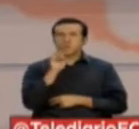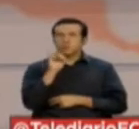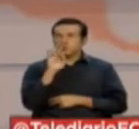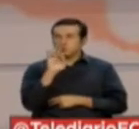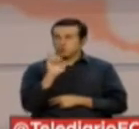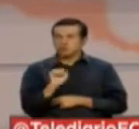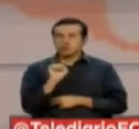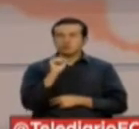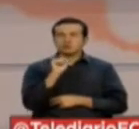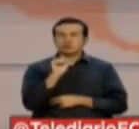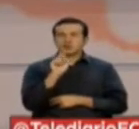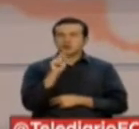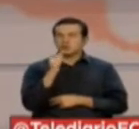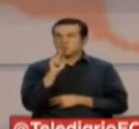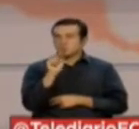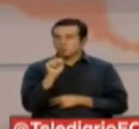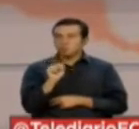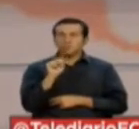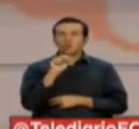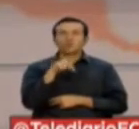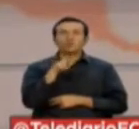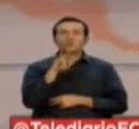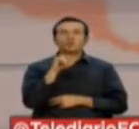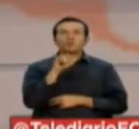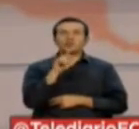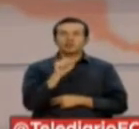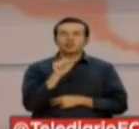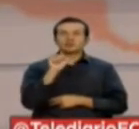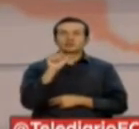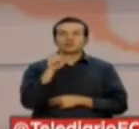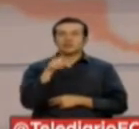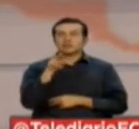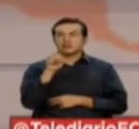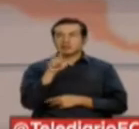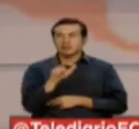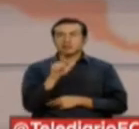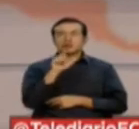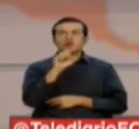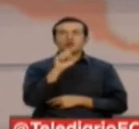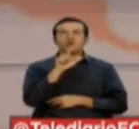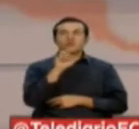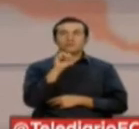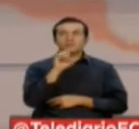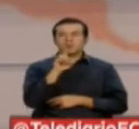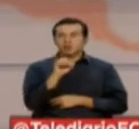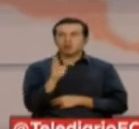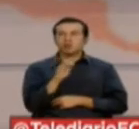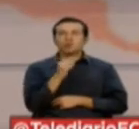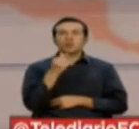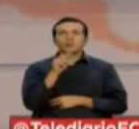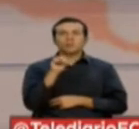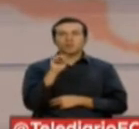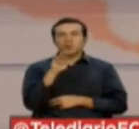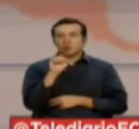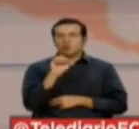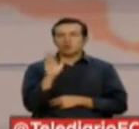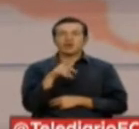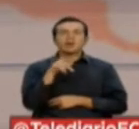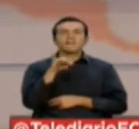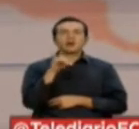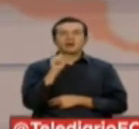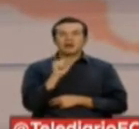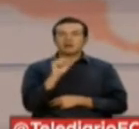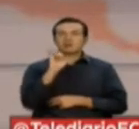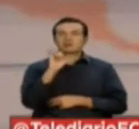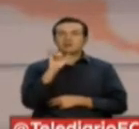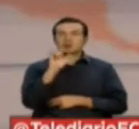estuve yo justamente, Pujilí, Saquixilí, en Olmedo, en Suscal, Huamboya, en Paján, en Yacuambi,